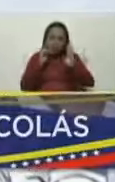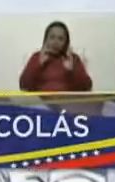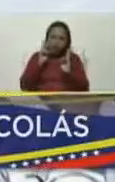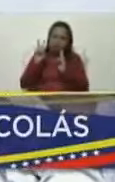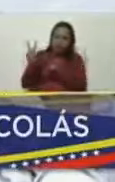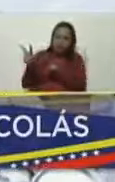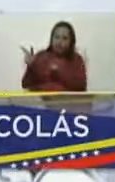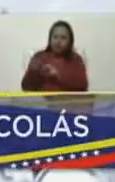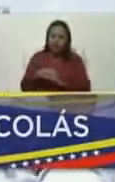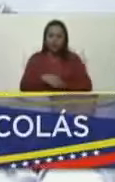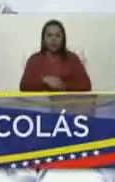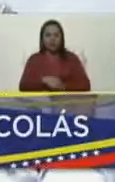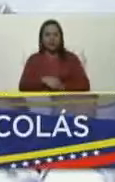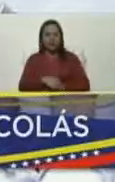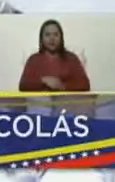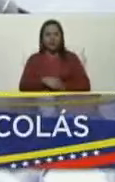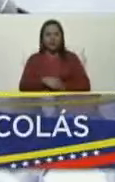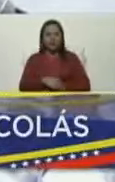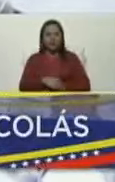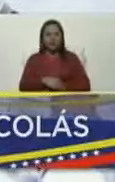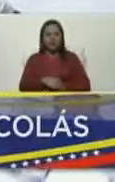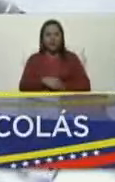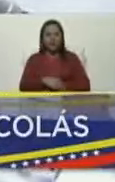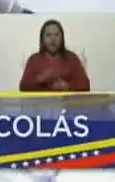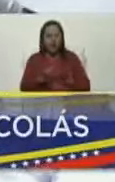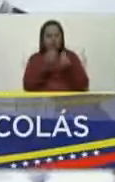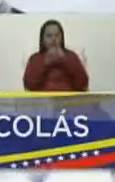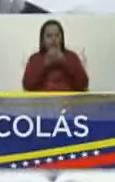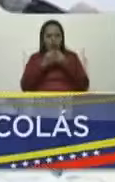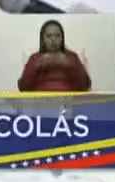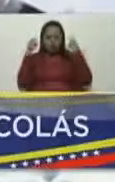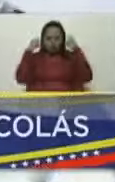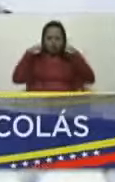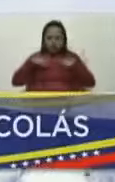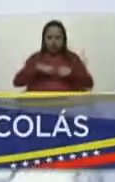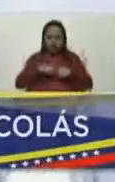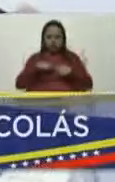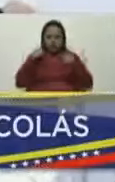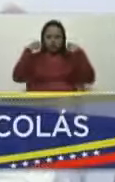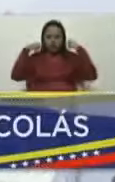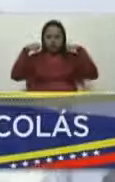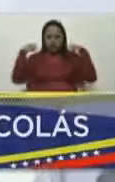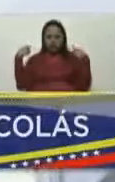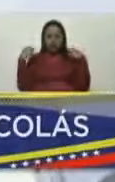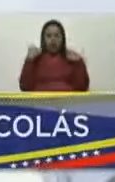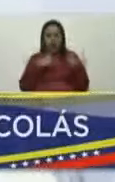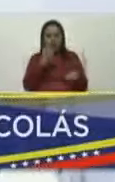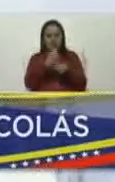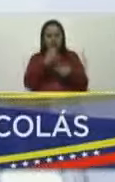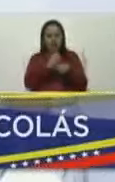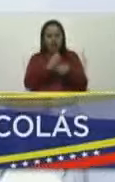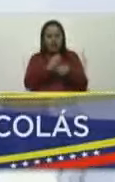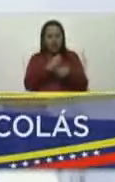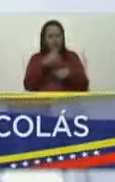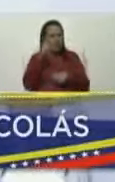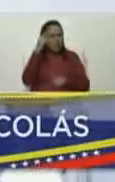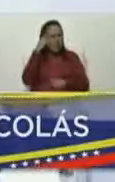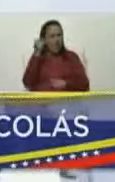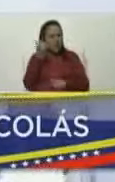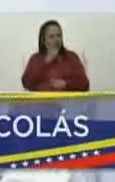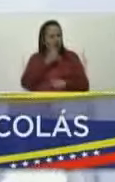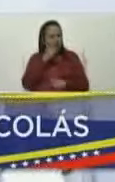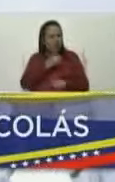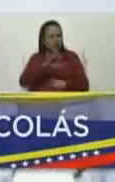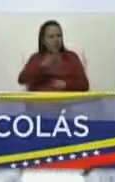Venías con tu malla aquí, con tu delantal. Venías de trabajar un sábado. Eran como